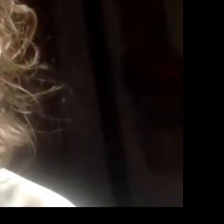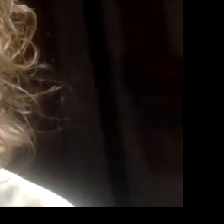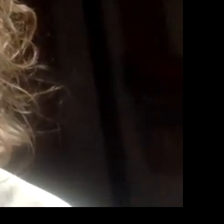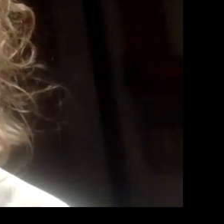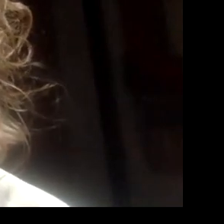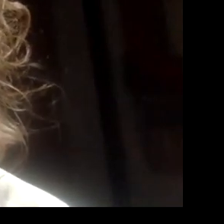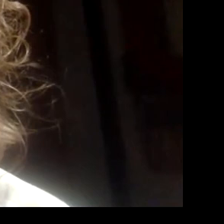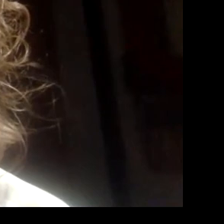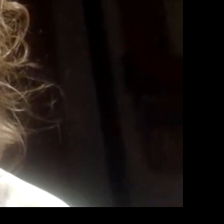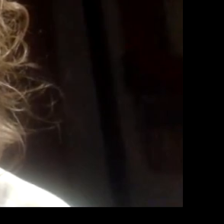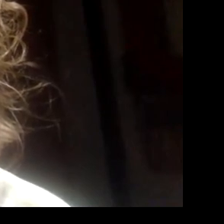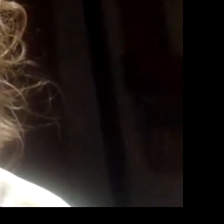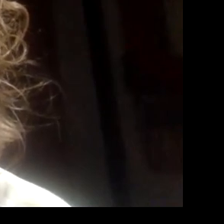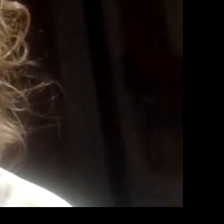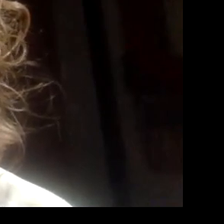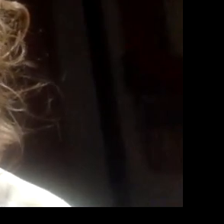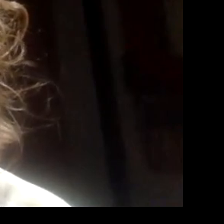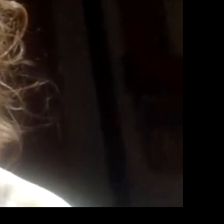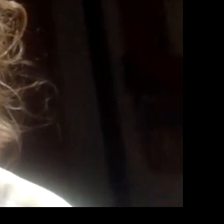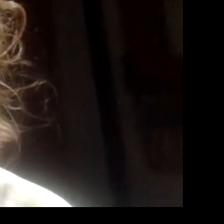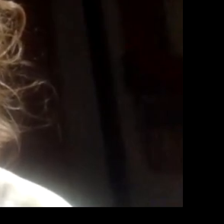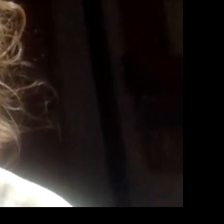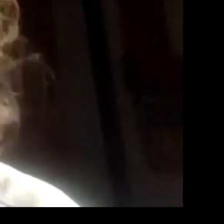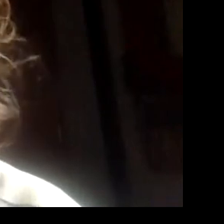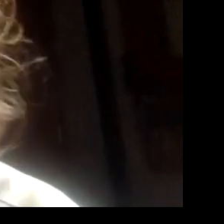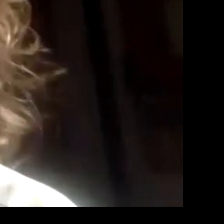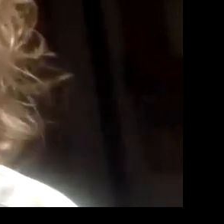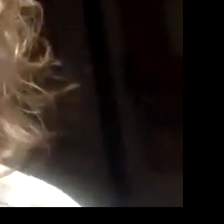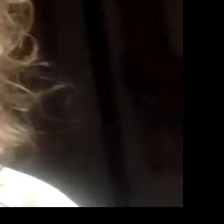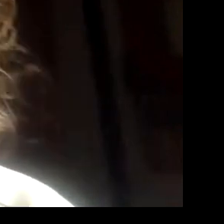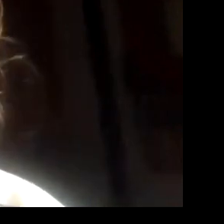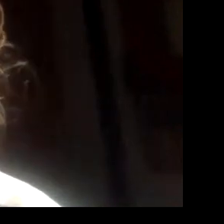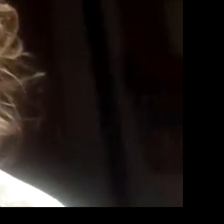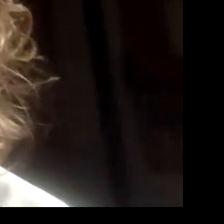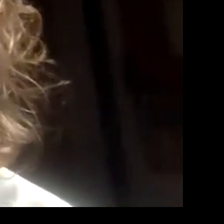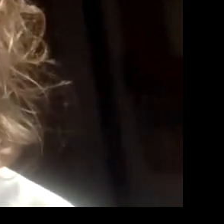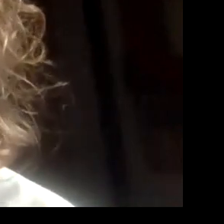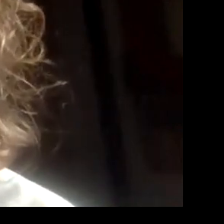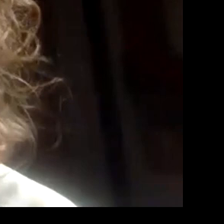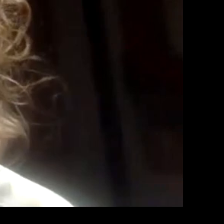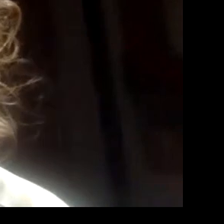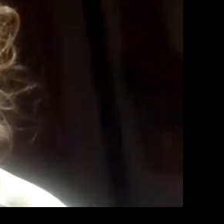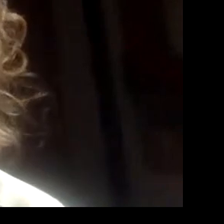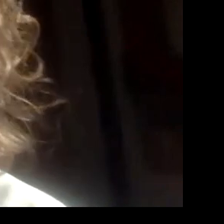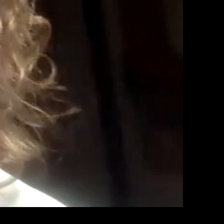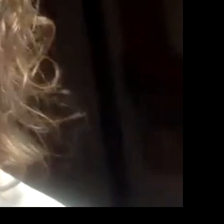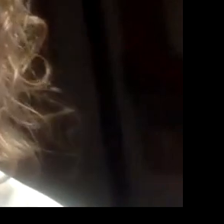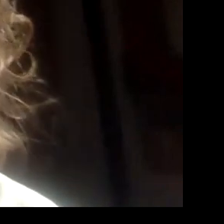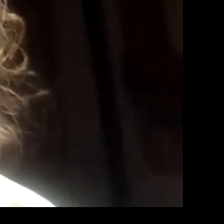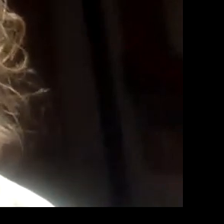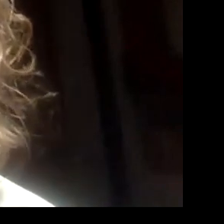El Premio Nacional me lo otorgaron en el 2006, no el 2016. Perdón. 10 años antes, no te